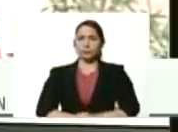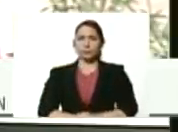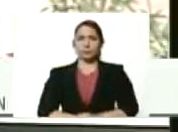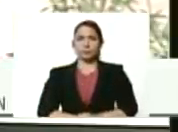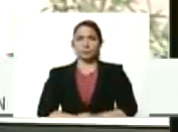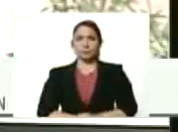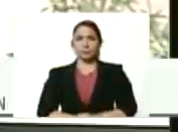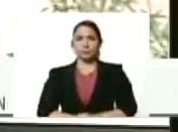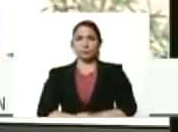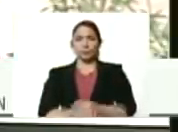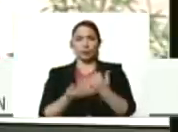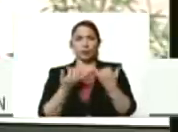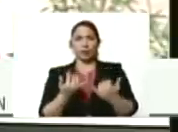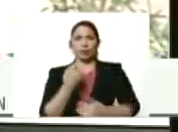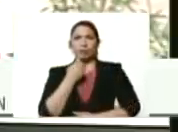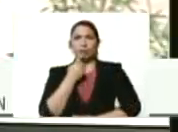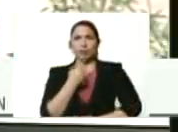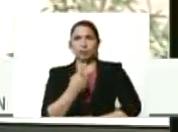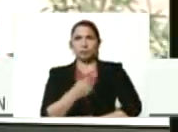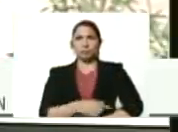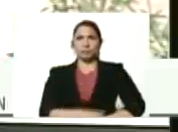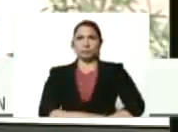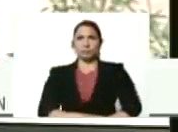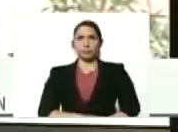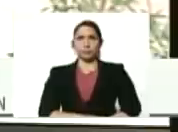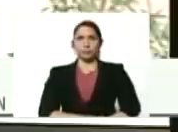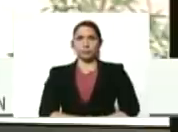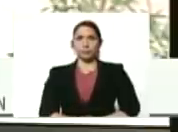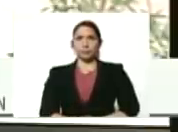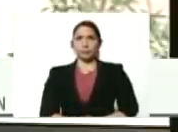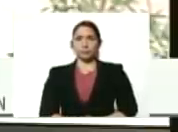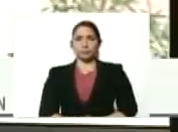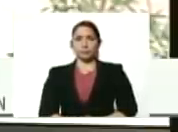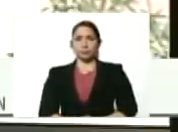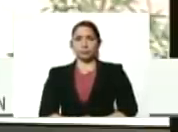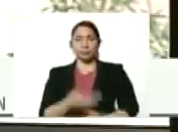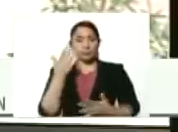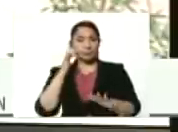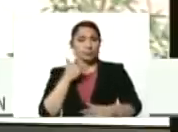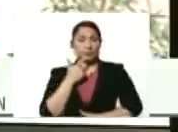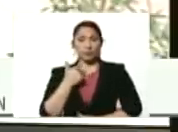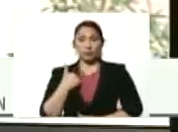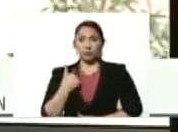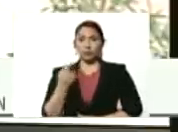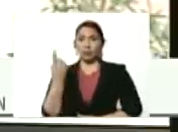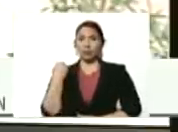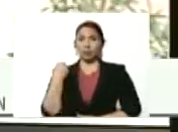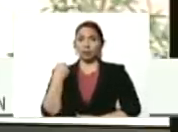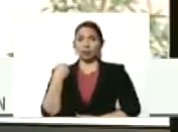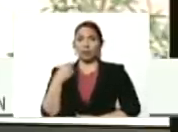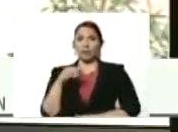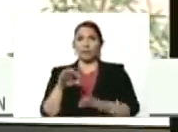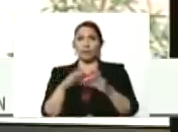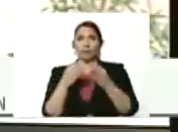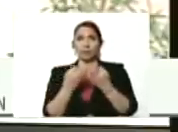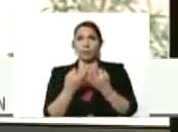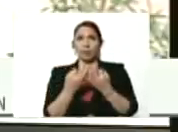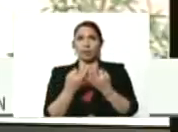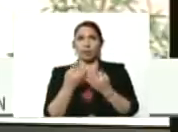Ahora están diciendo que hay que usar, me dijeron ayer, un familiar, que hay que usar